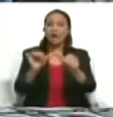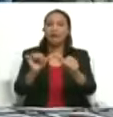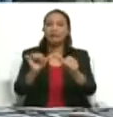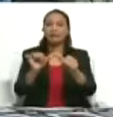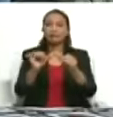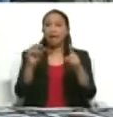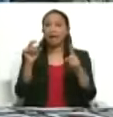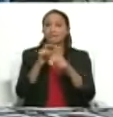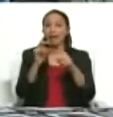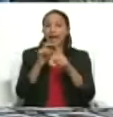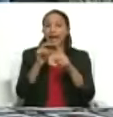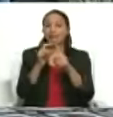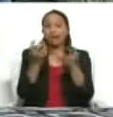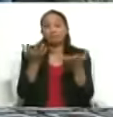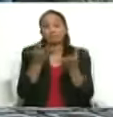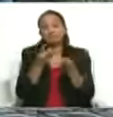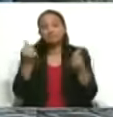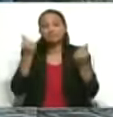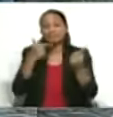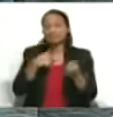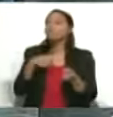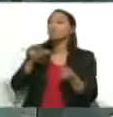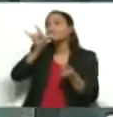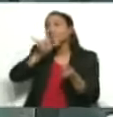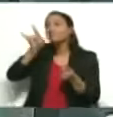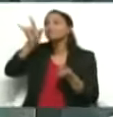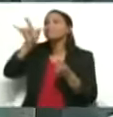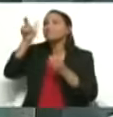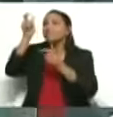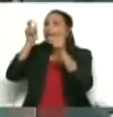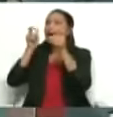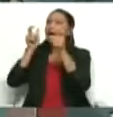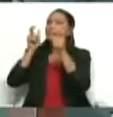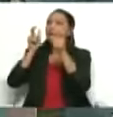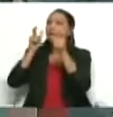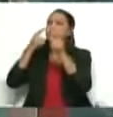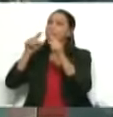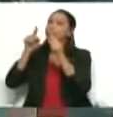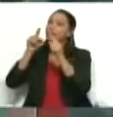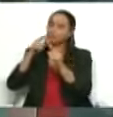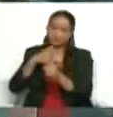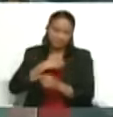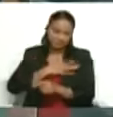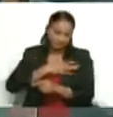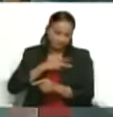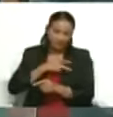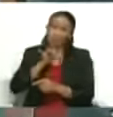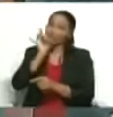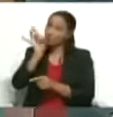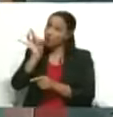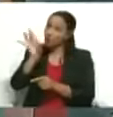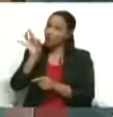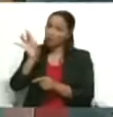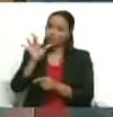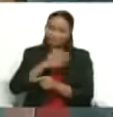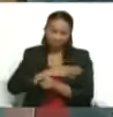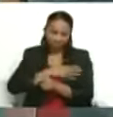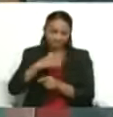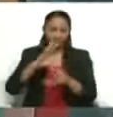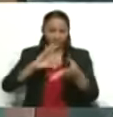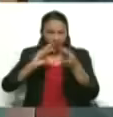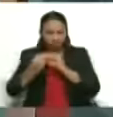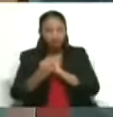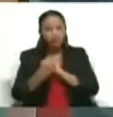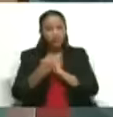alcanzan para expresar lo mucho que te extraño, pero te prometo que ese mismo dolor intento transformarlo día tras día